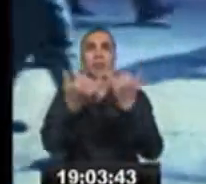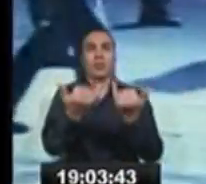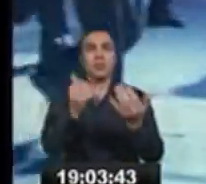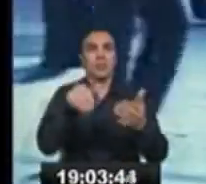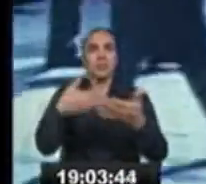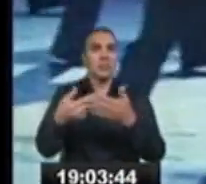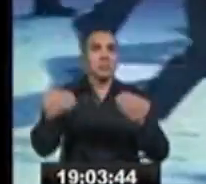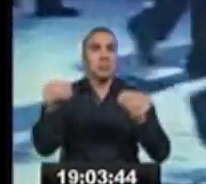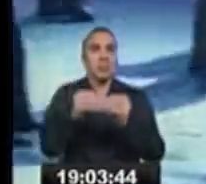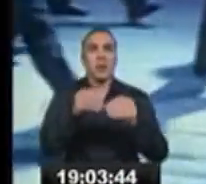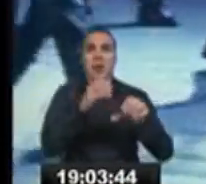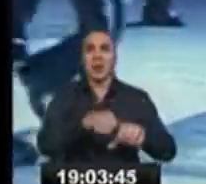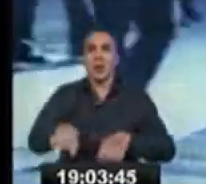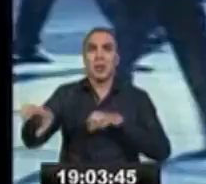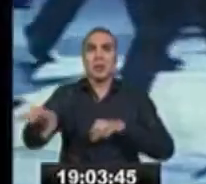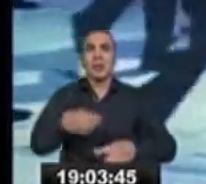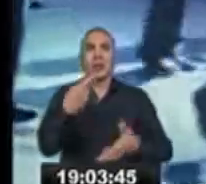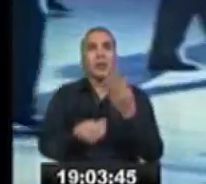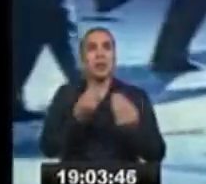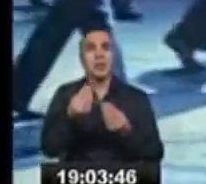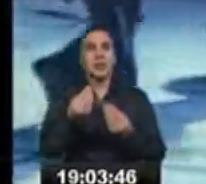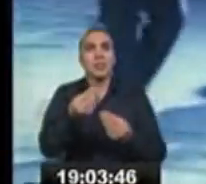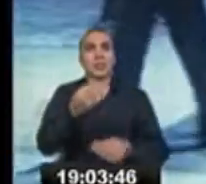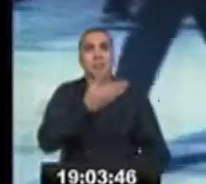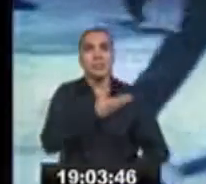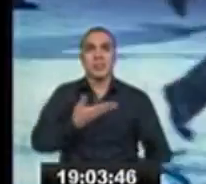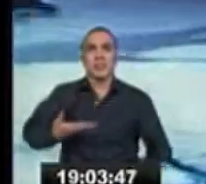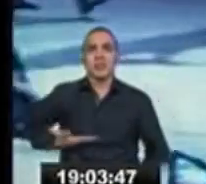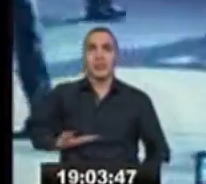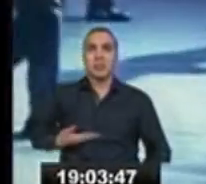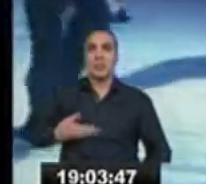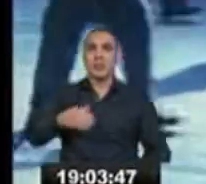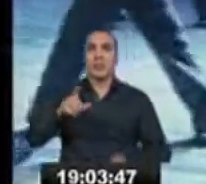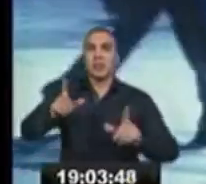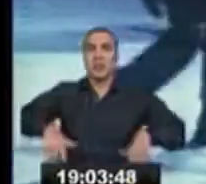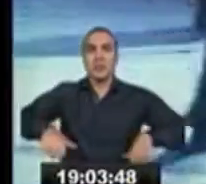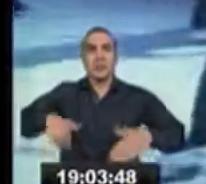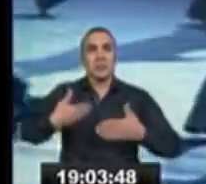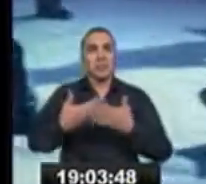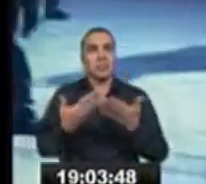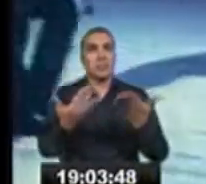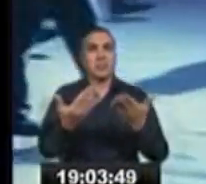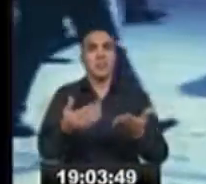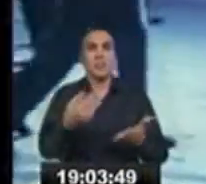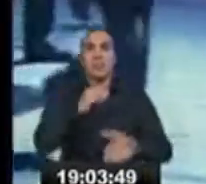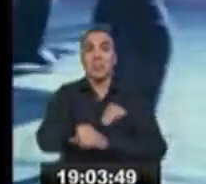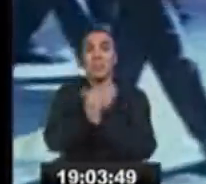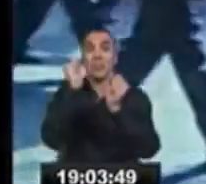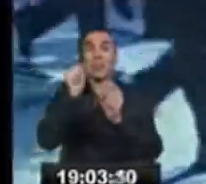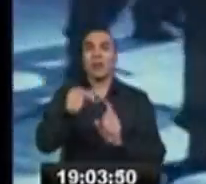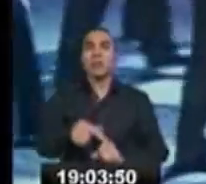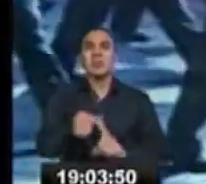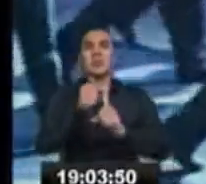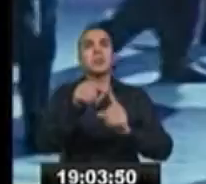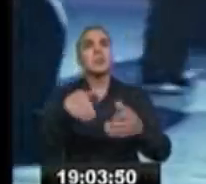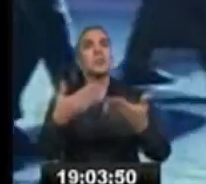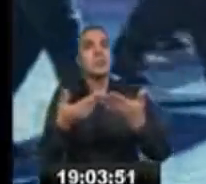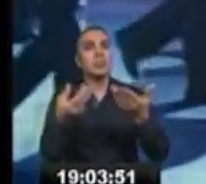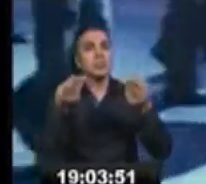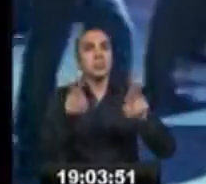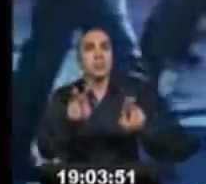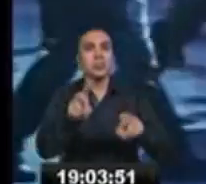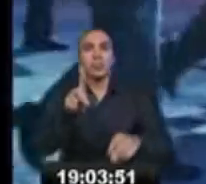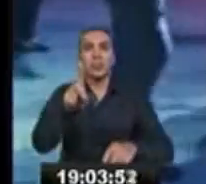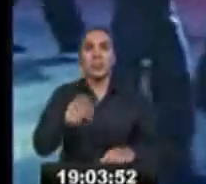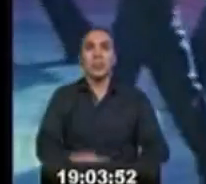que recoge otras de las actividades que desarrolló el señor presidente de la República, Lenín Moreno Garcés, en la mañana. Específicamente, también en